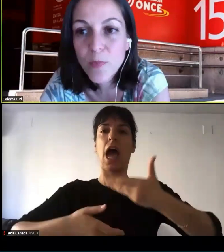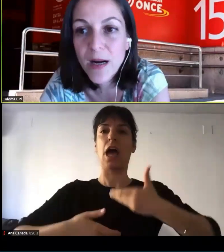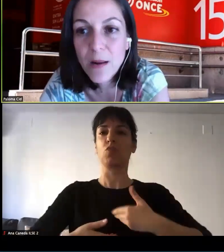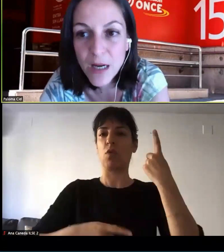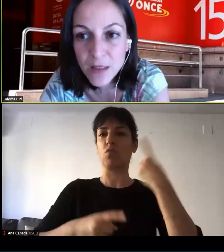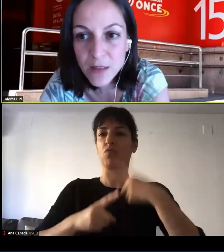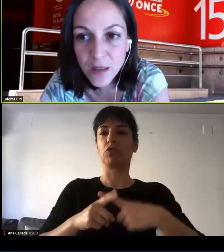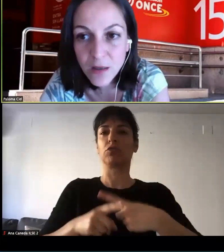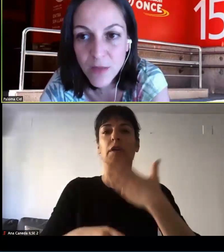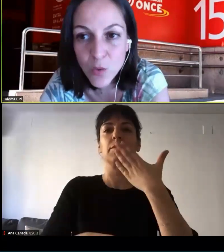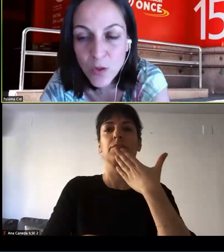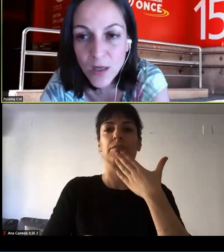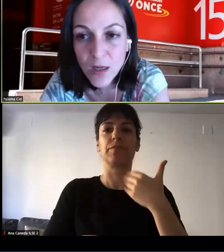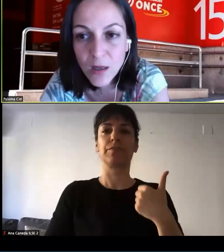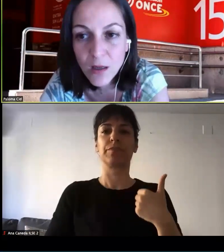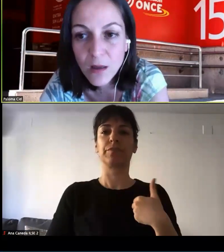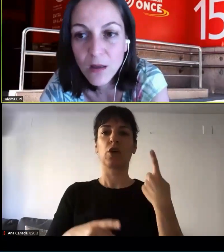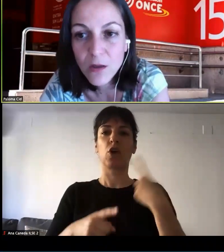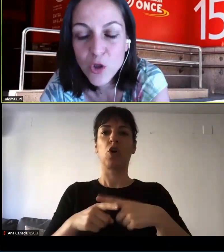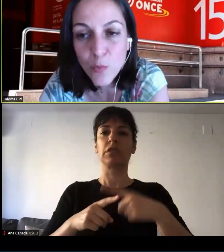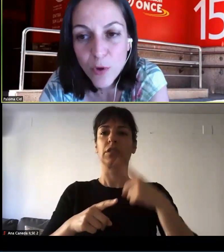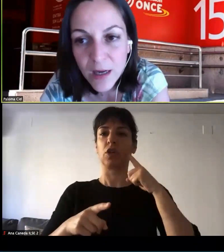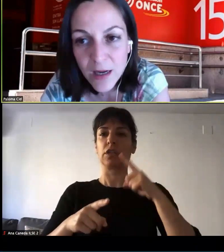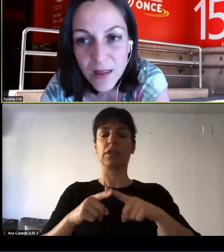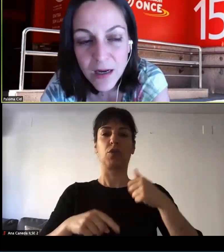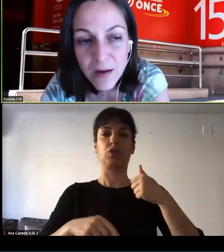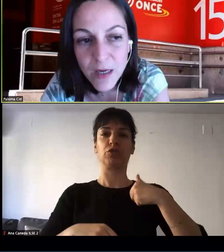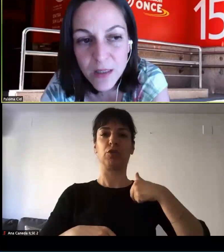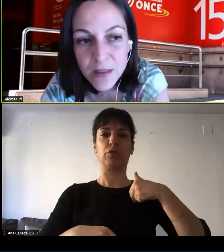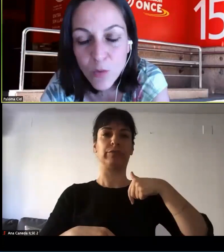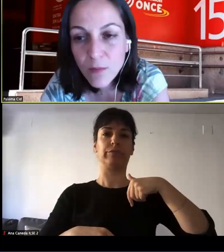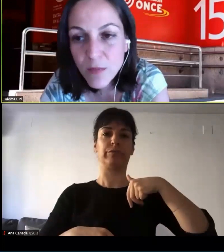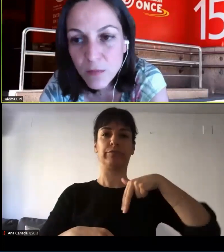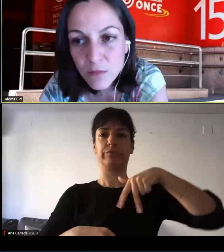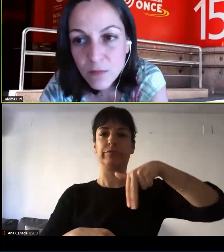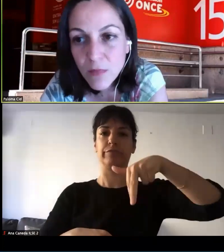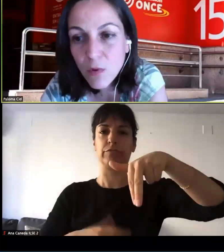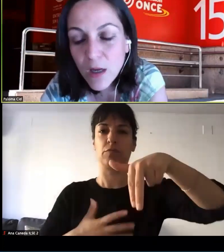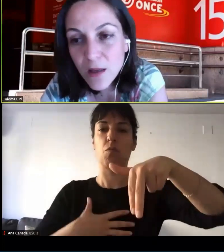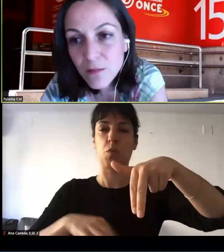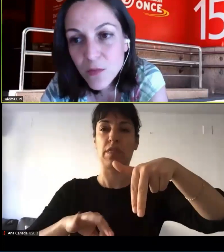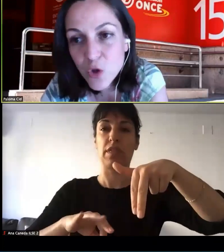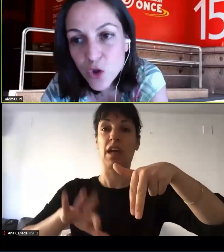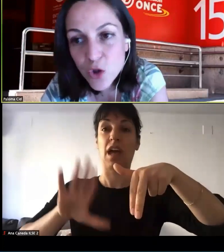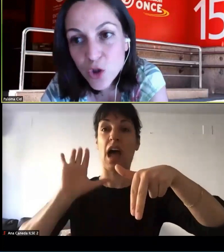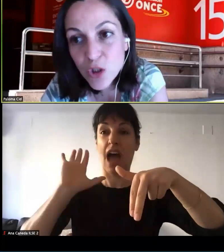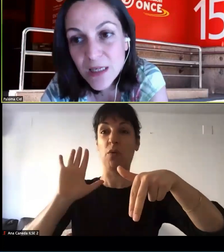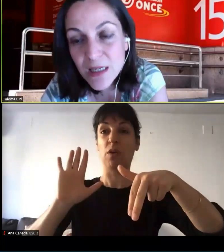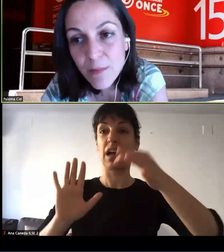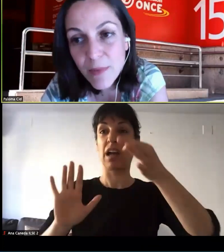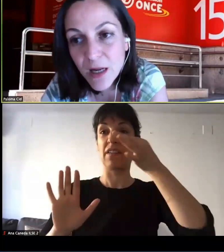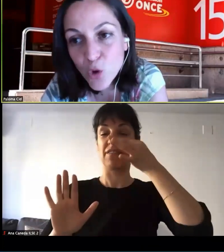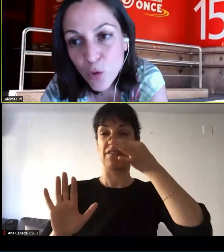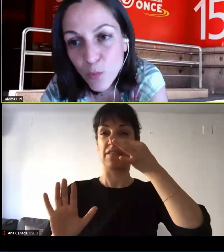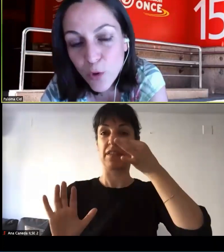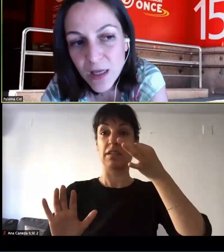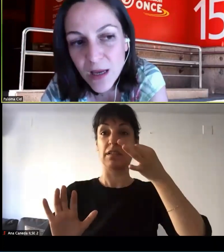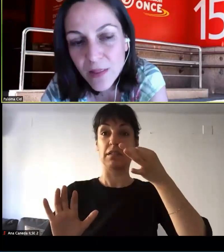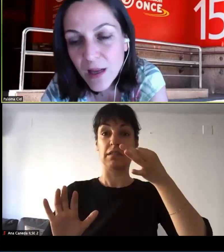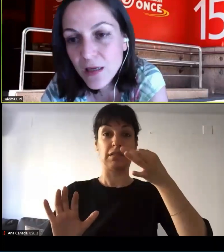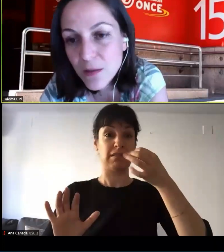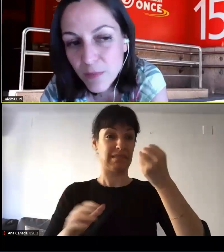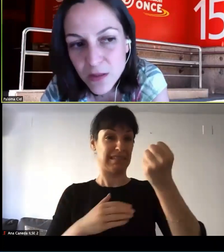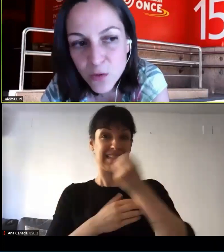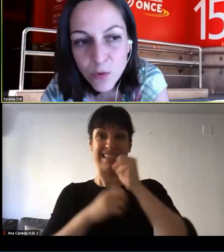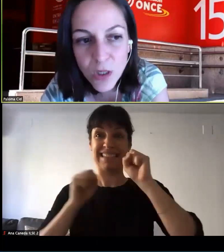aparatos para la marcha, que me ayudan a que yo pueda realizar la marcha, aunque yo sin ese aparato no podría